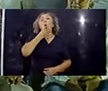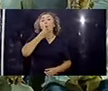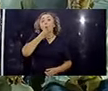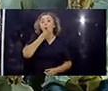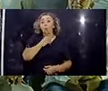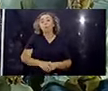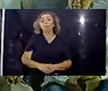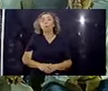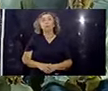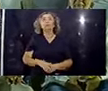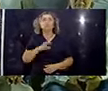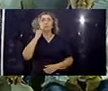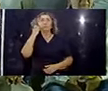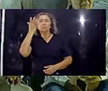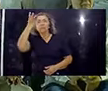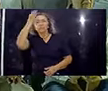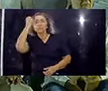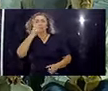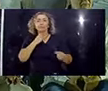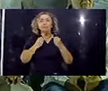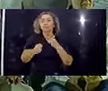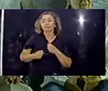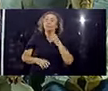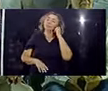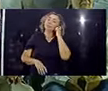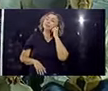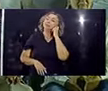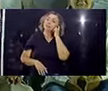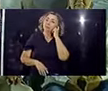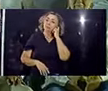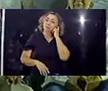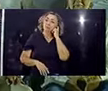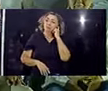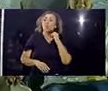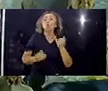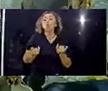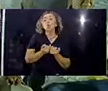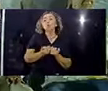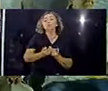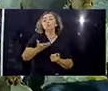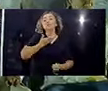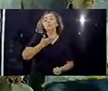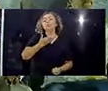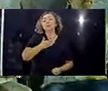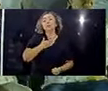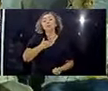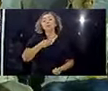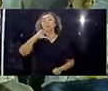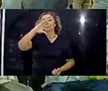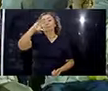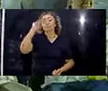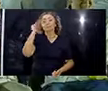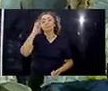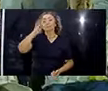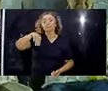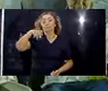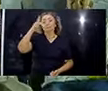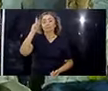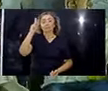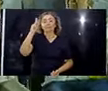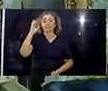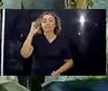propósito Pero además pues tenemos a un campeón como presidente municipal de